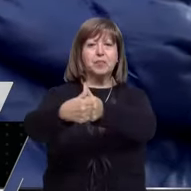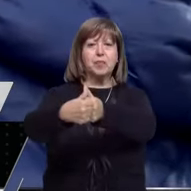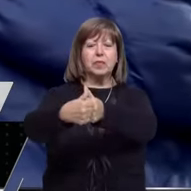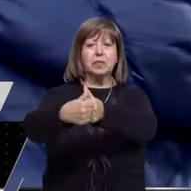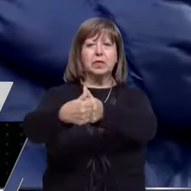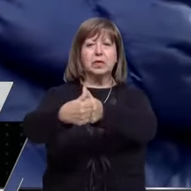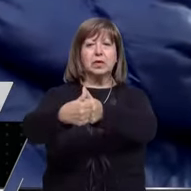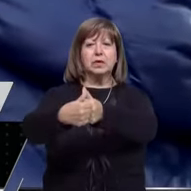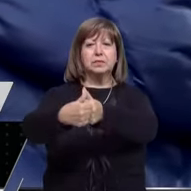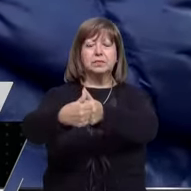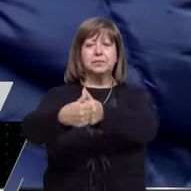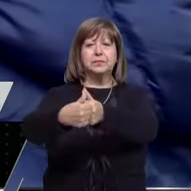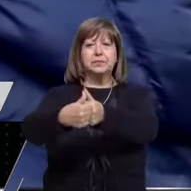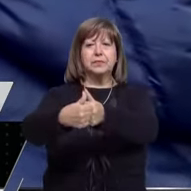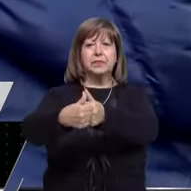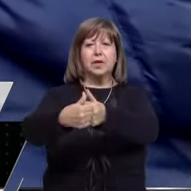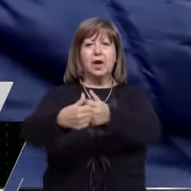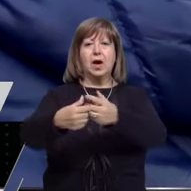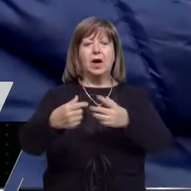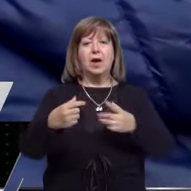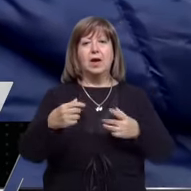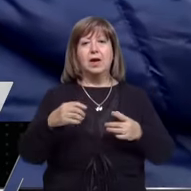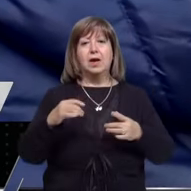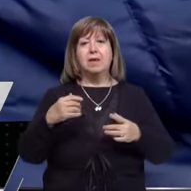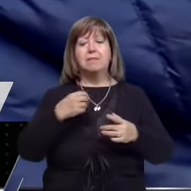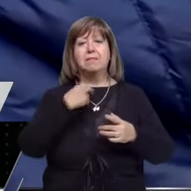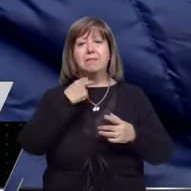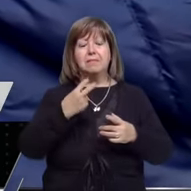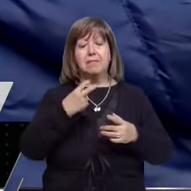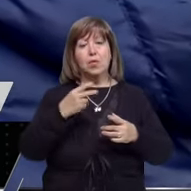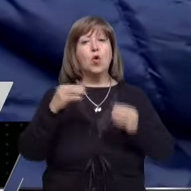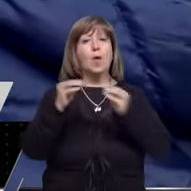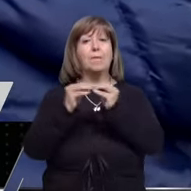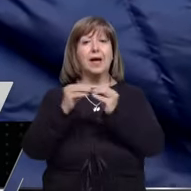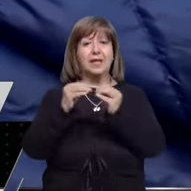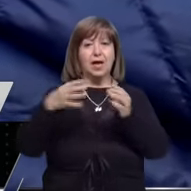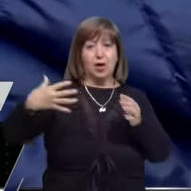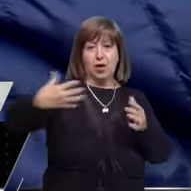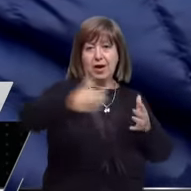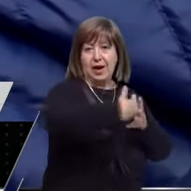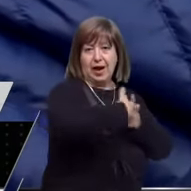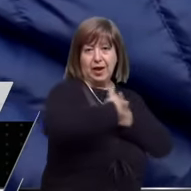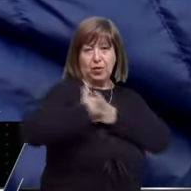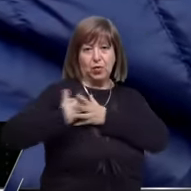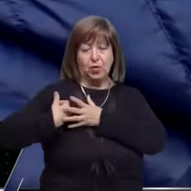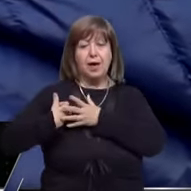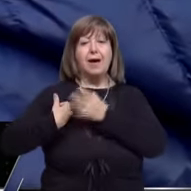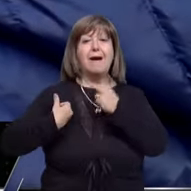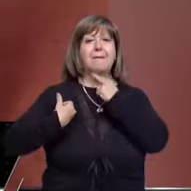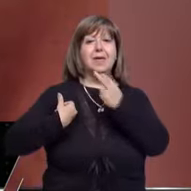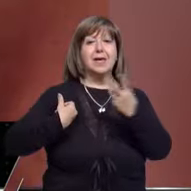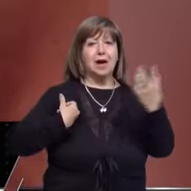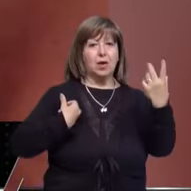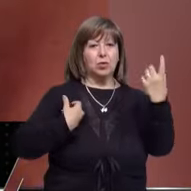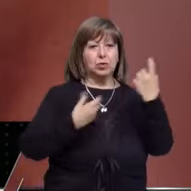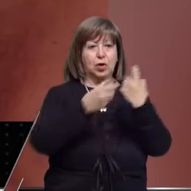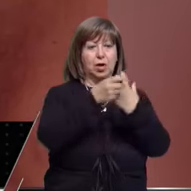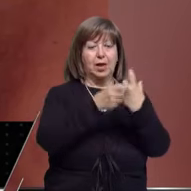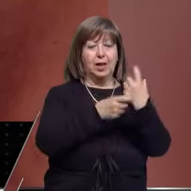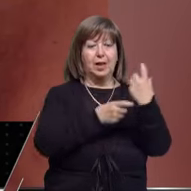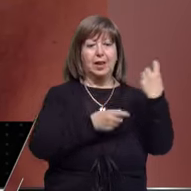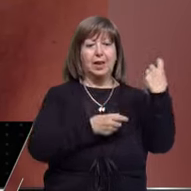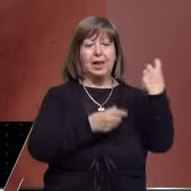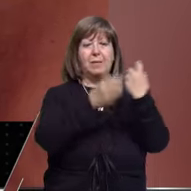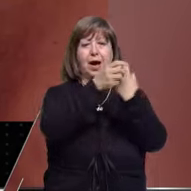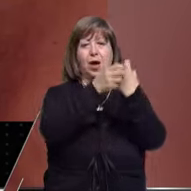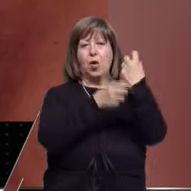y el chico ve que venía a pegarle y él agarró a mi hija para que no le hiciera nada y la chica le pegó con, al parecer con